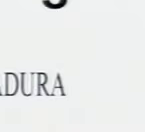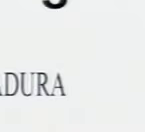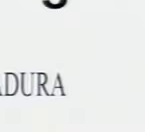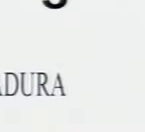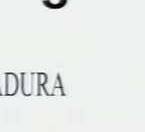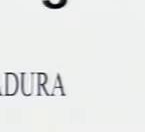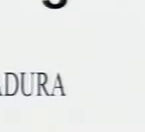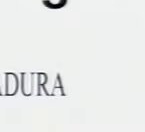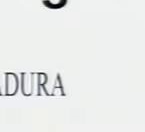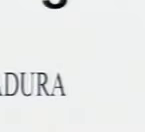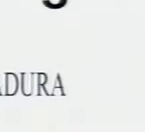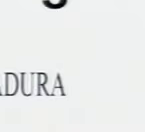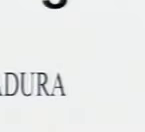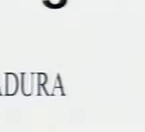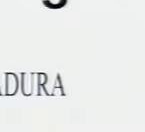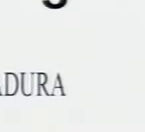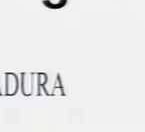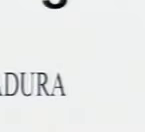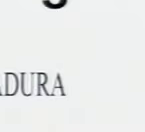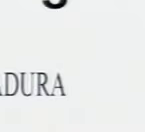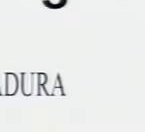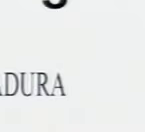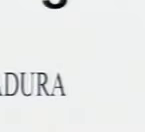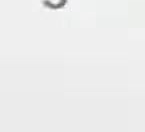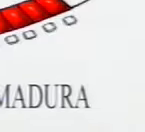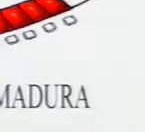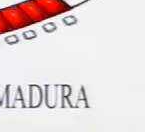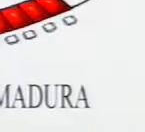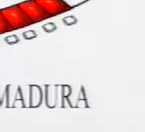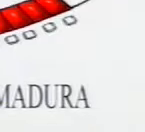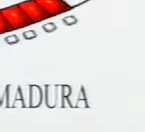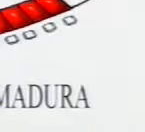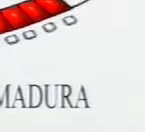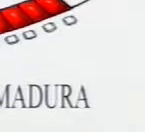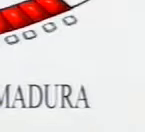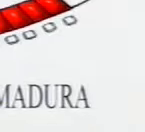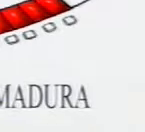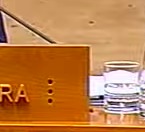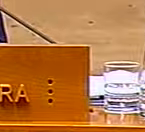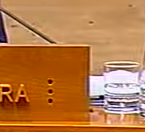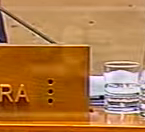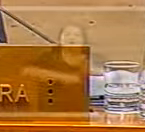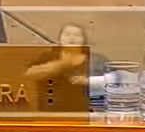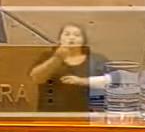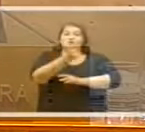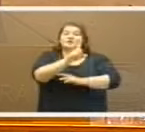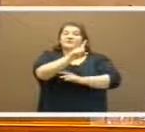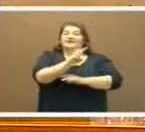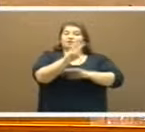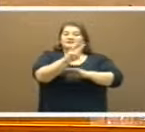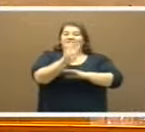Queda rechazado el conjunto de enmiendas. A continuación, señorías, someto a la consideración de la Cámara la enmienda número